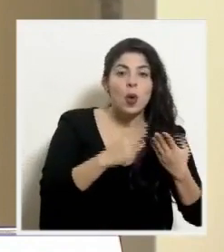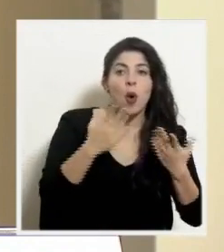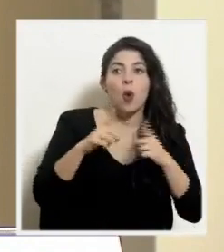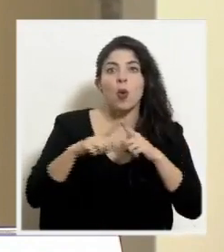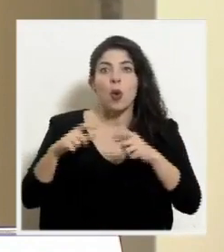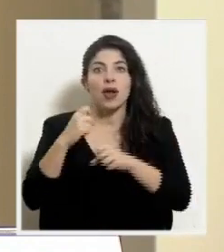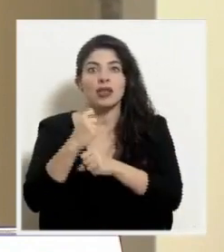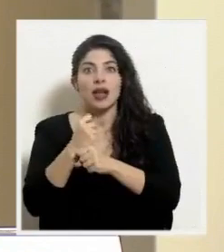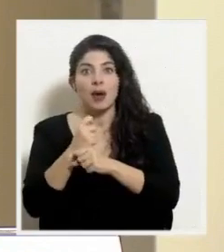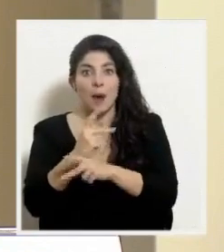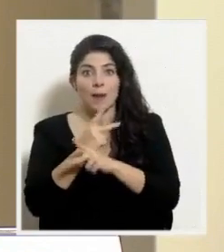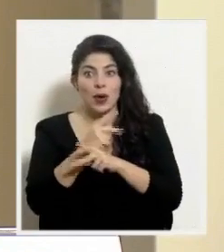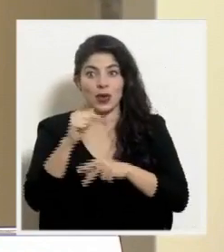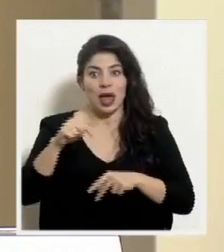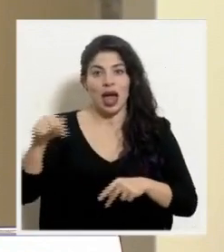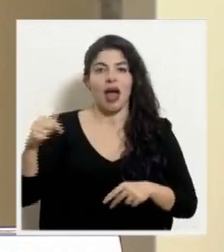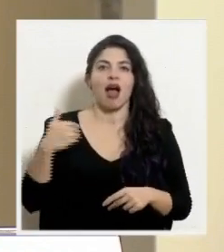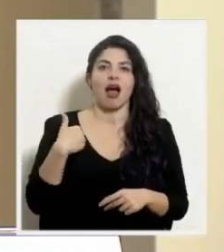de trabajo.